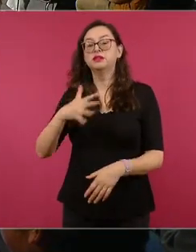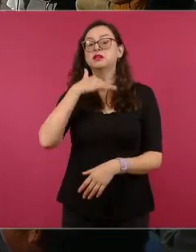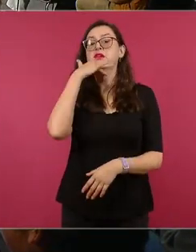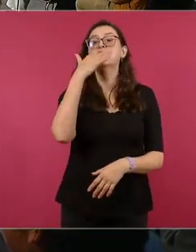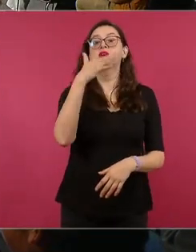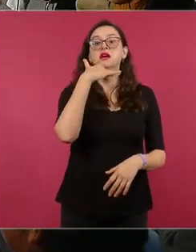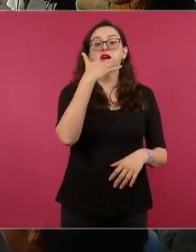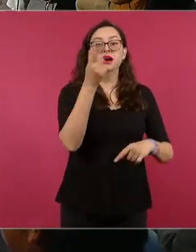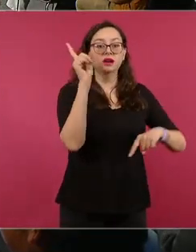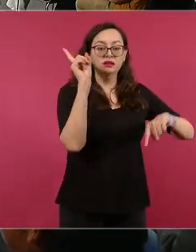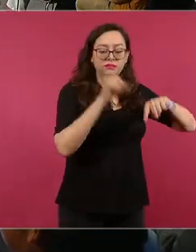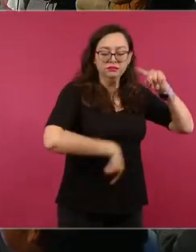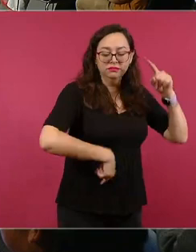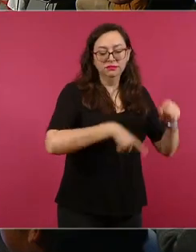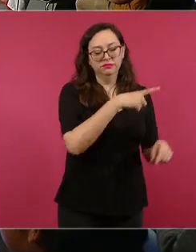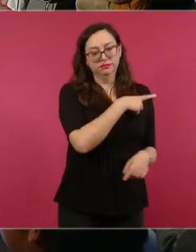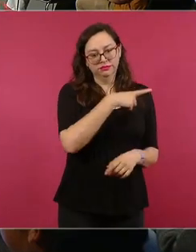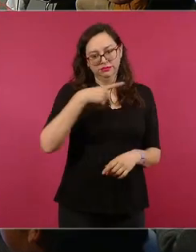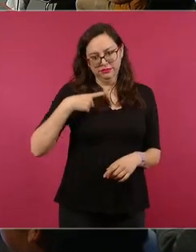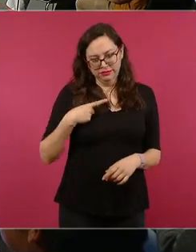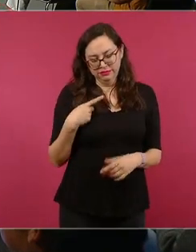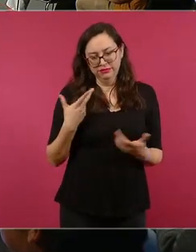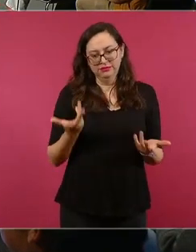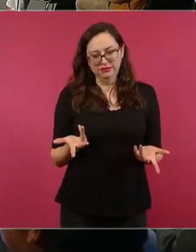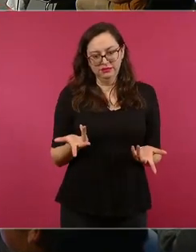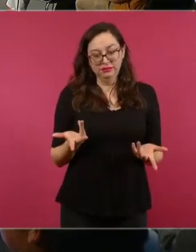Si no, no hubiésemos podido avanzar.